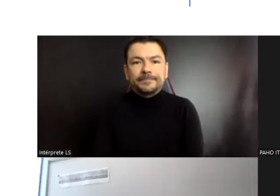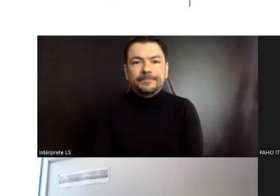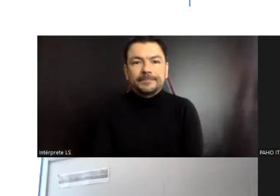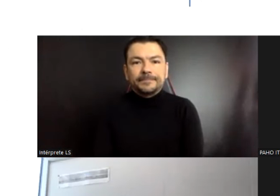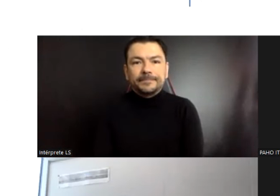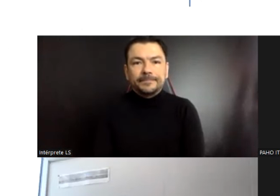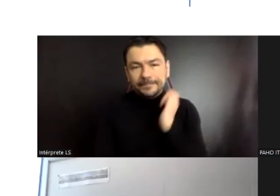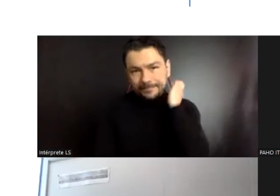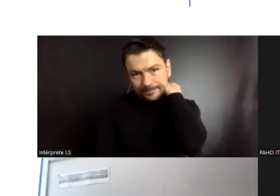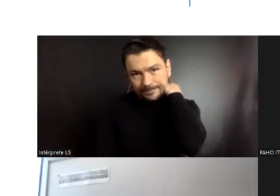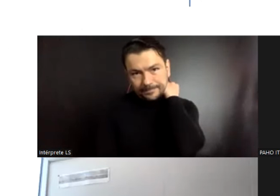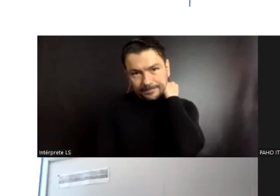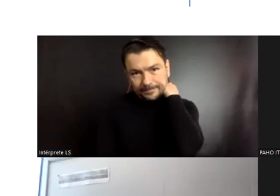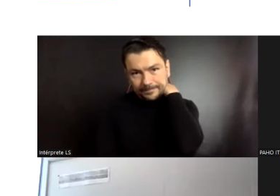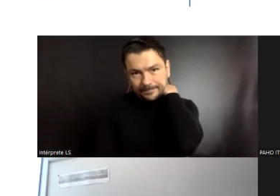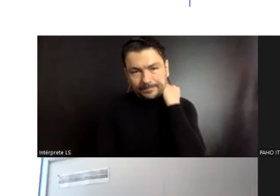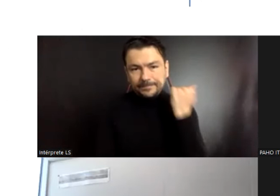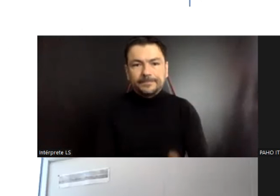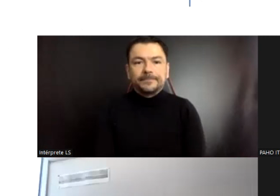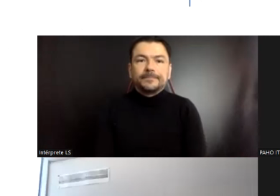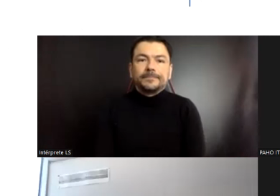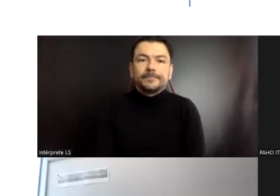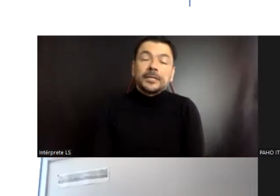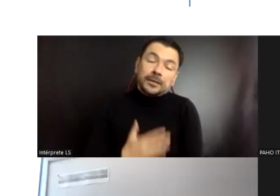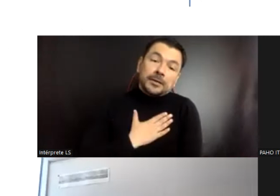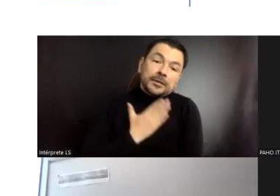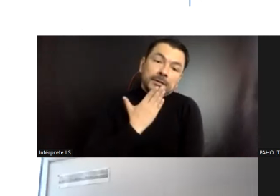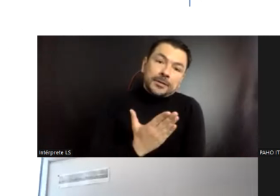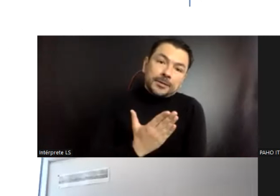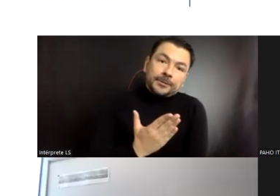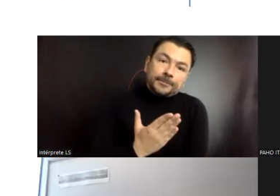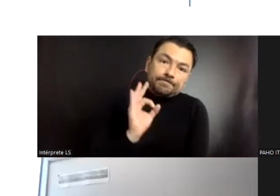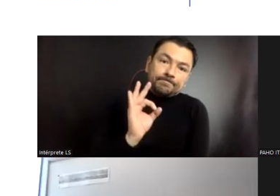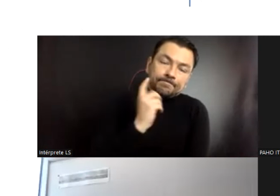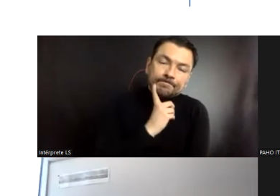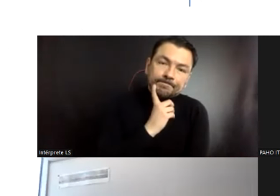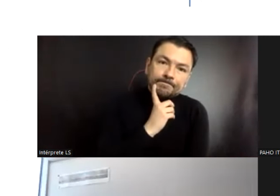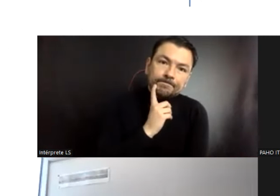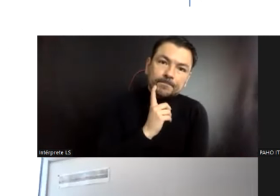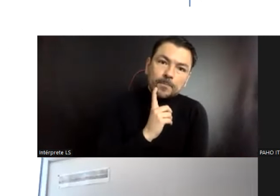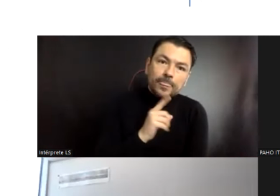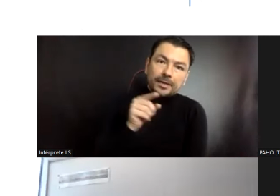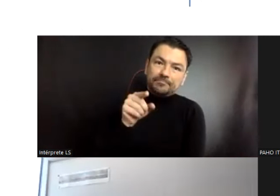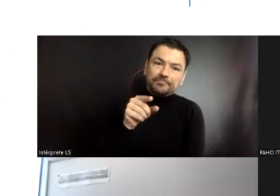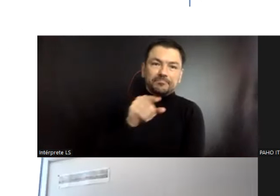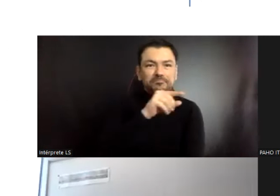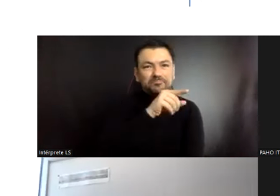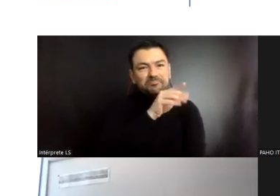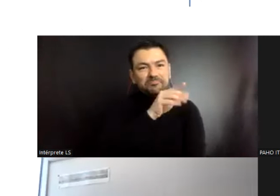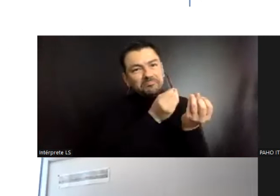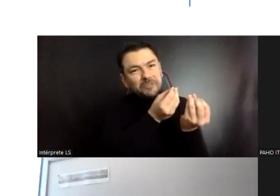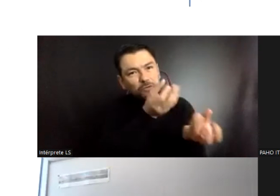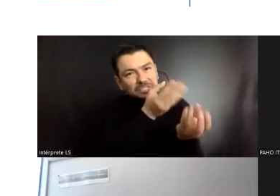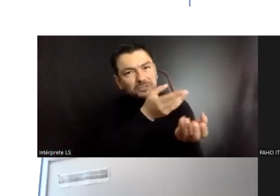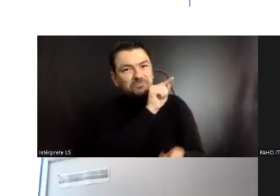Yo le hago eco a lo que han dicho mis colegas, regulaciones internacionales,